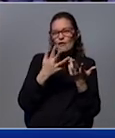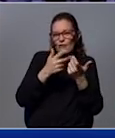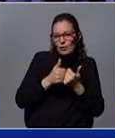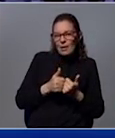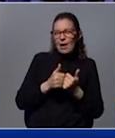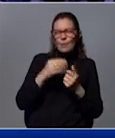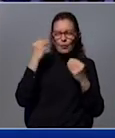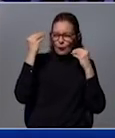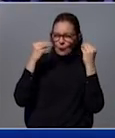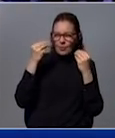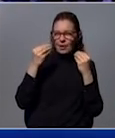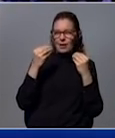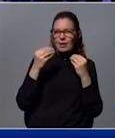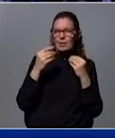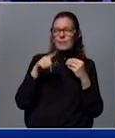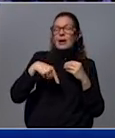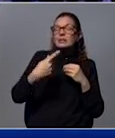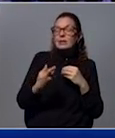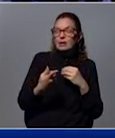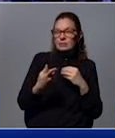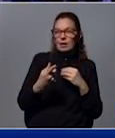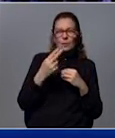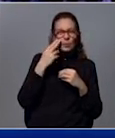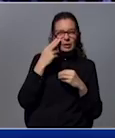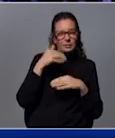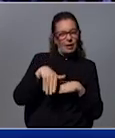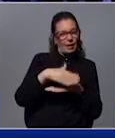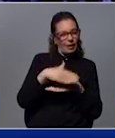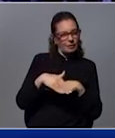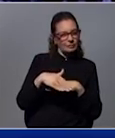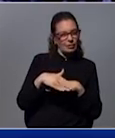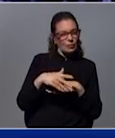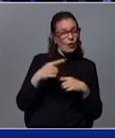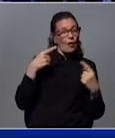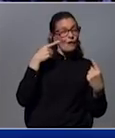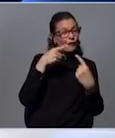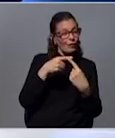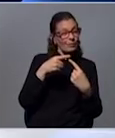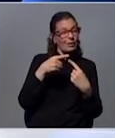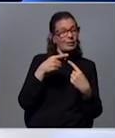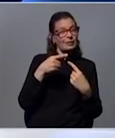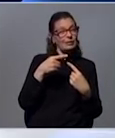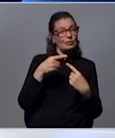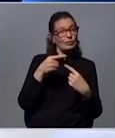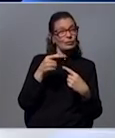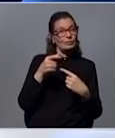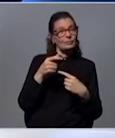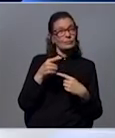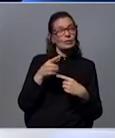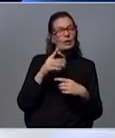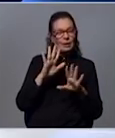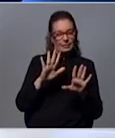bajo esa lógica mañana atienda el delito en la calle o trate un modo más directo con la ciudadanía de hablar yo he escuchado